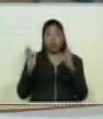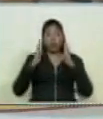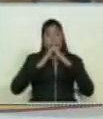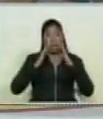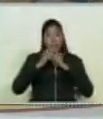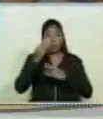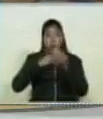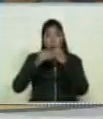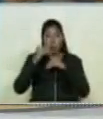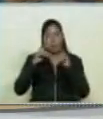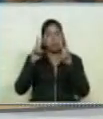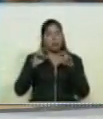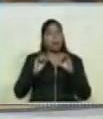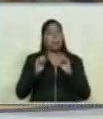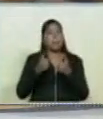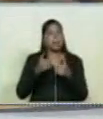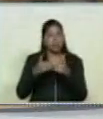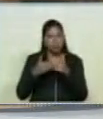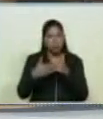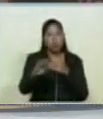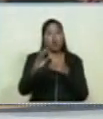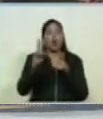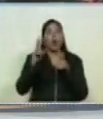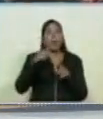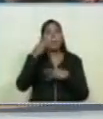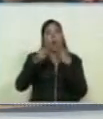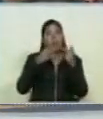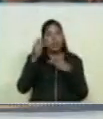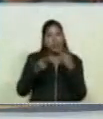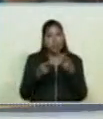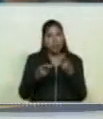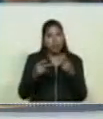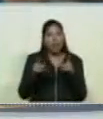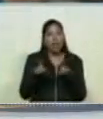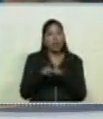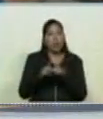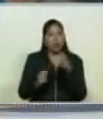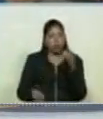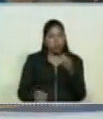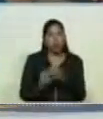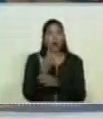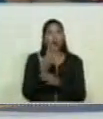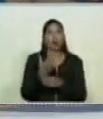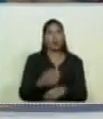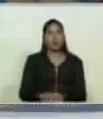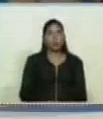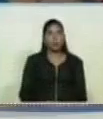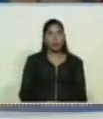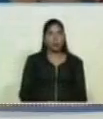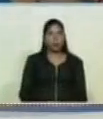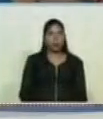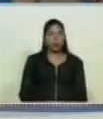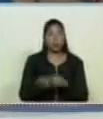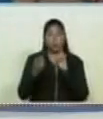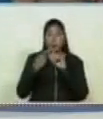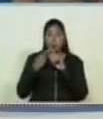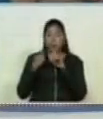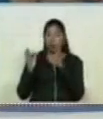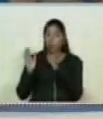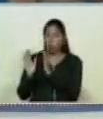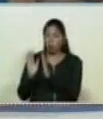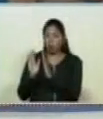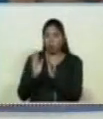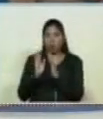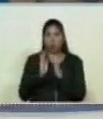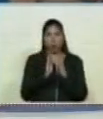inicia el nuevo modelo, la política que usted está orientando reimpulsar. En primer lugar, en el ámbito organizativo. Estamos haciendo